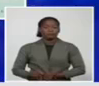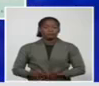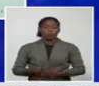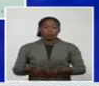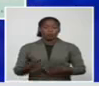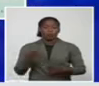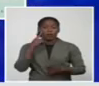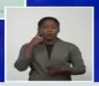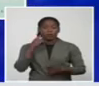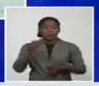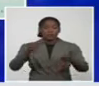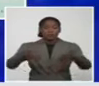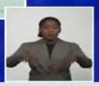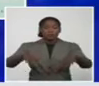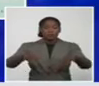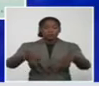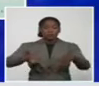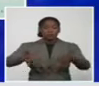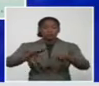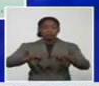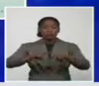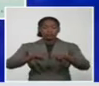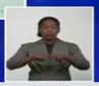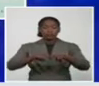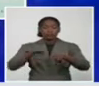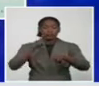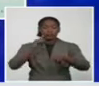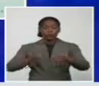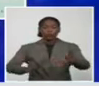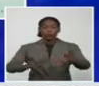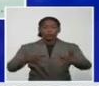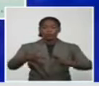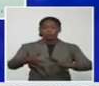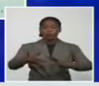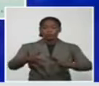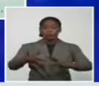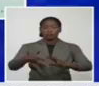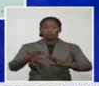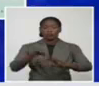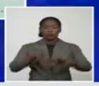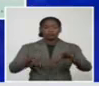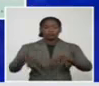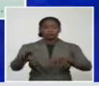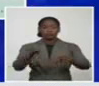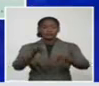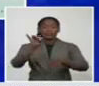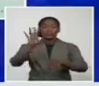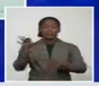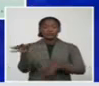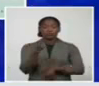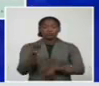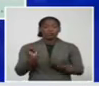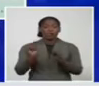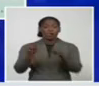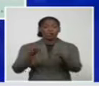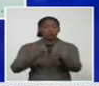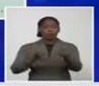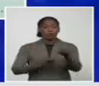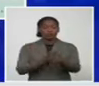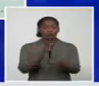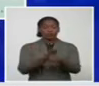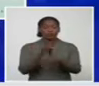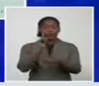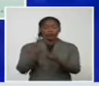comportamiento de los últimos meses disperso en sus 15 municipios, pero indiscutiblemente con una cifra